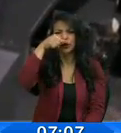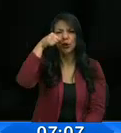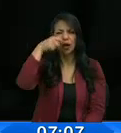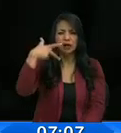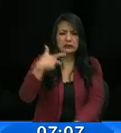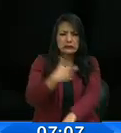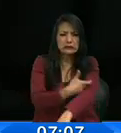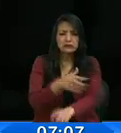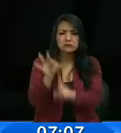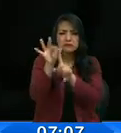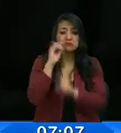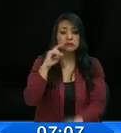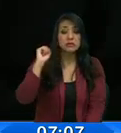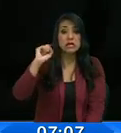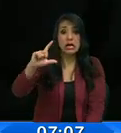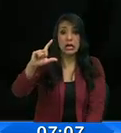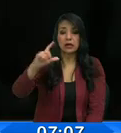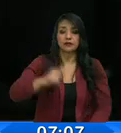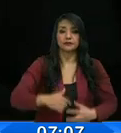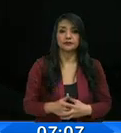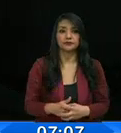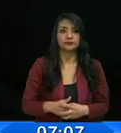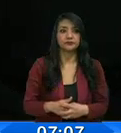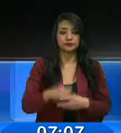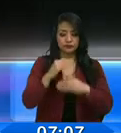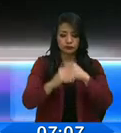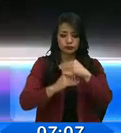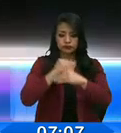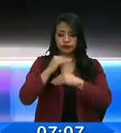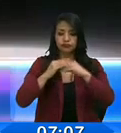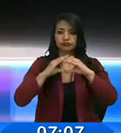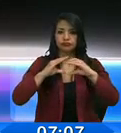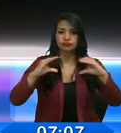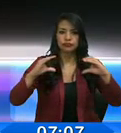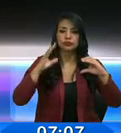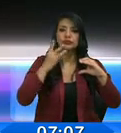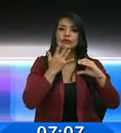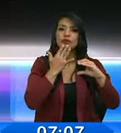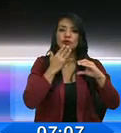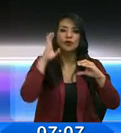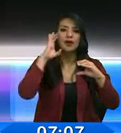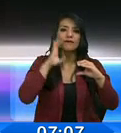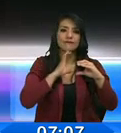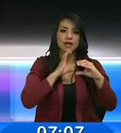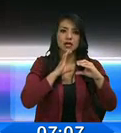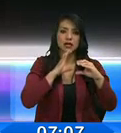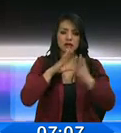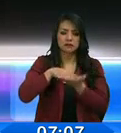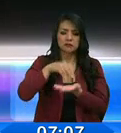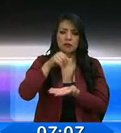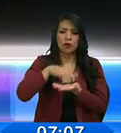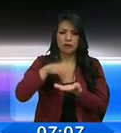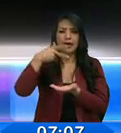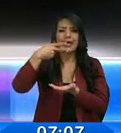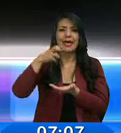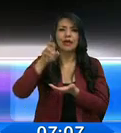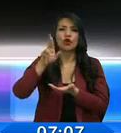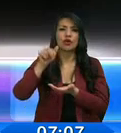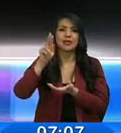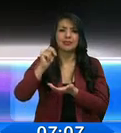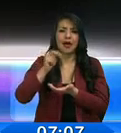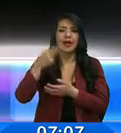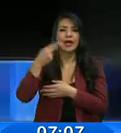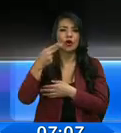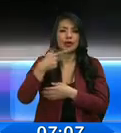mercado. Paquetes con una envoltura de color café, que en su interior contiene una sustancia polvorienta, posiblemente heroína. Es la droga